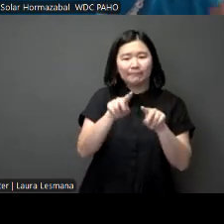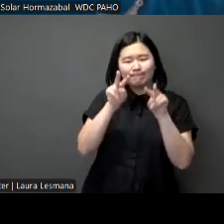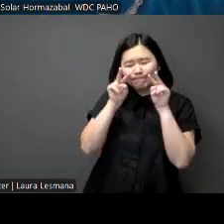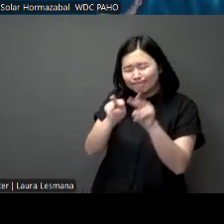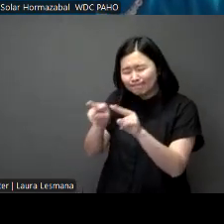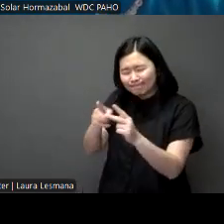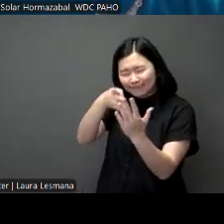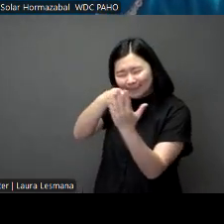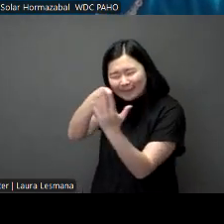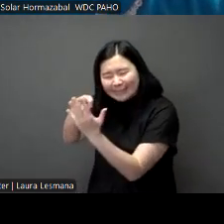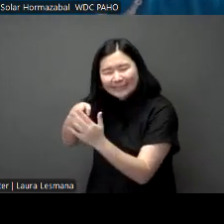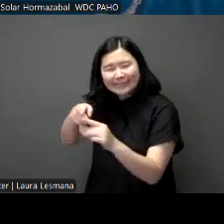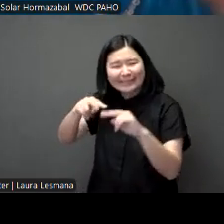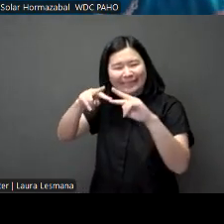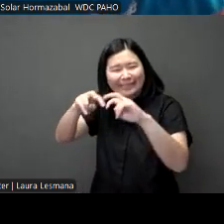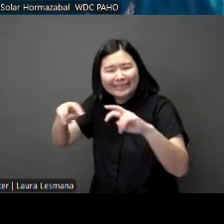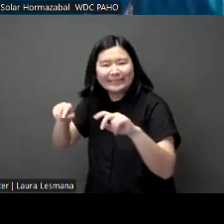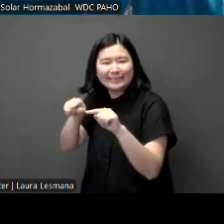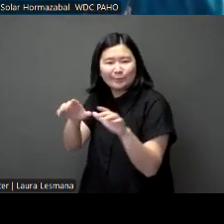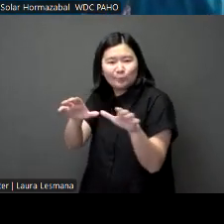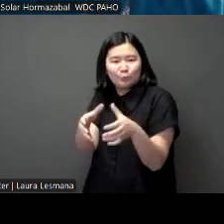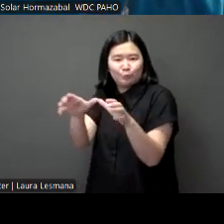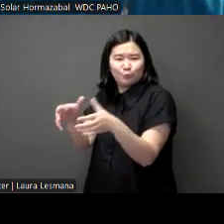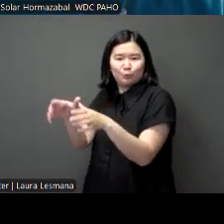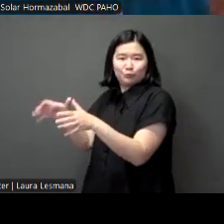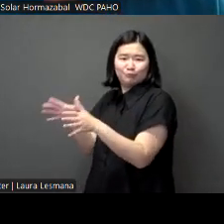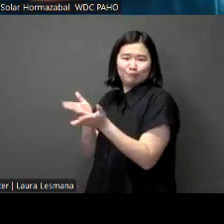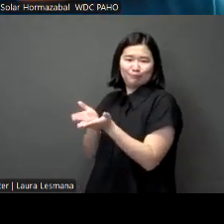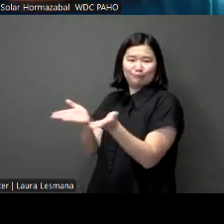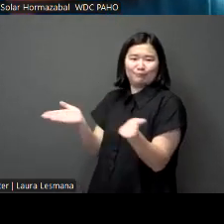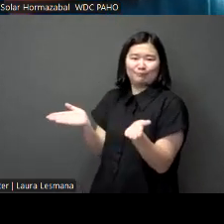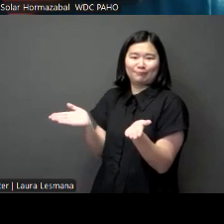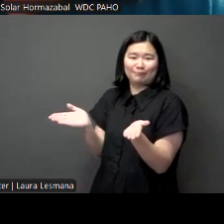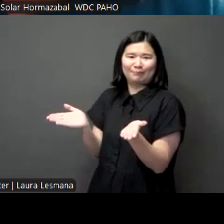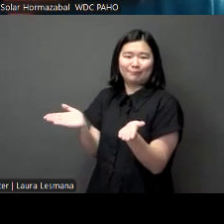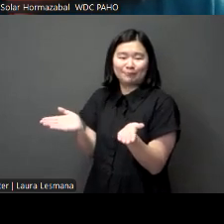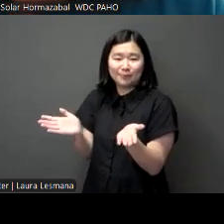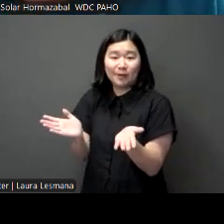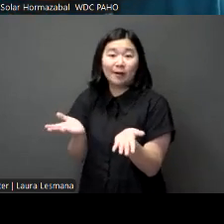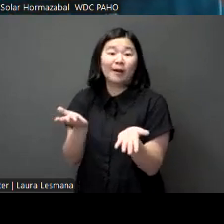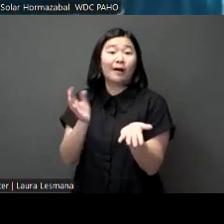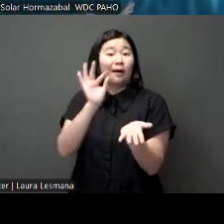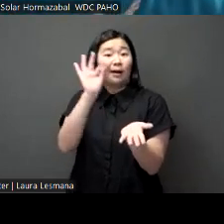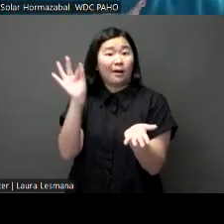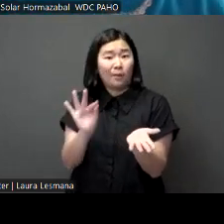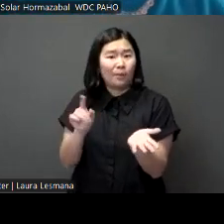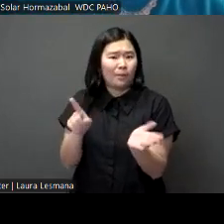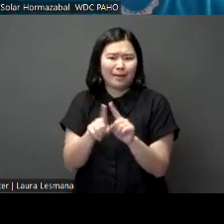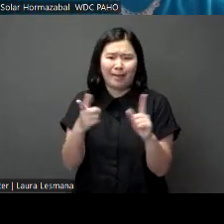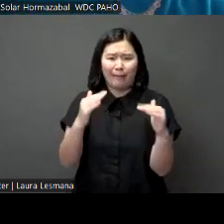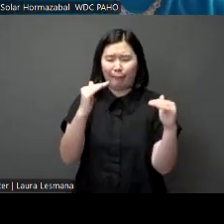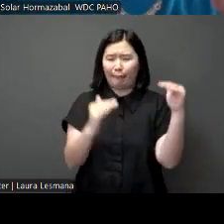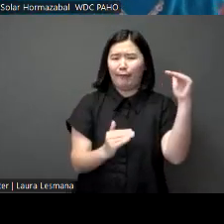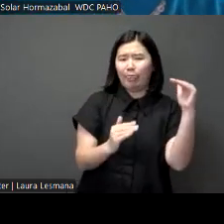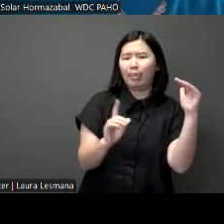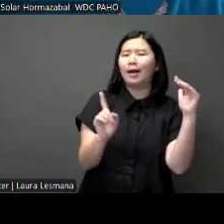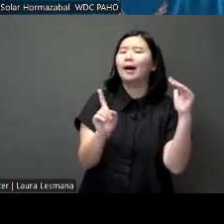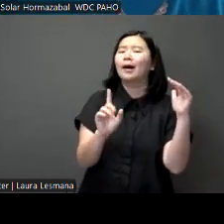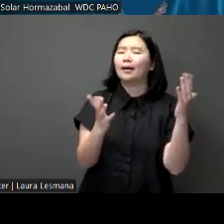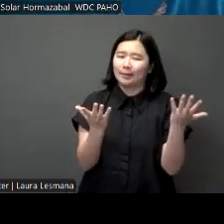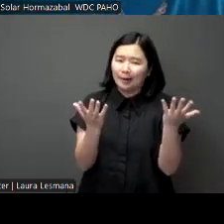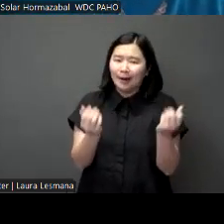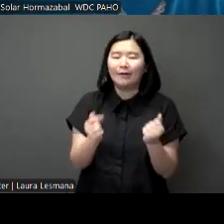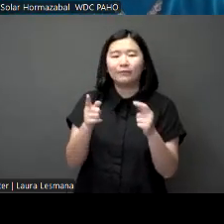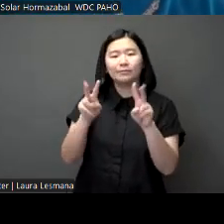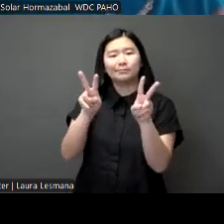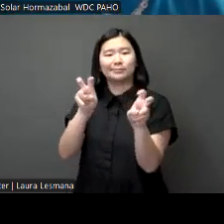la acción intersectorial y la participación social en el programa. Y a partir de eso, ¿cierto?, poder profundizar en el